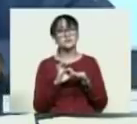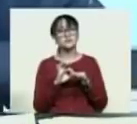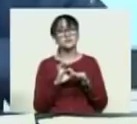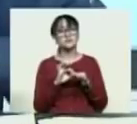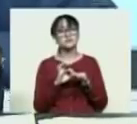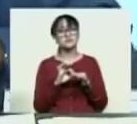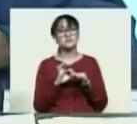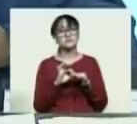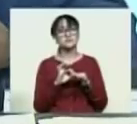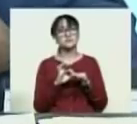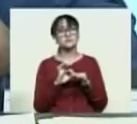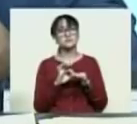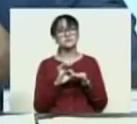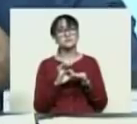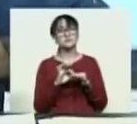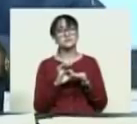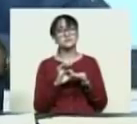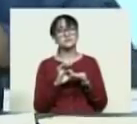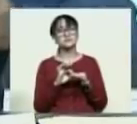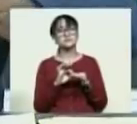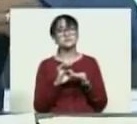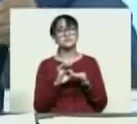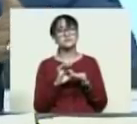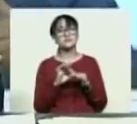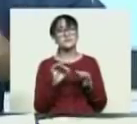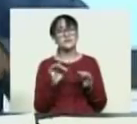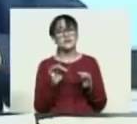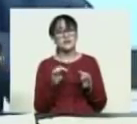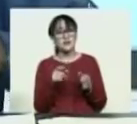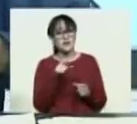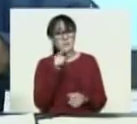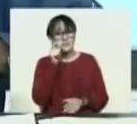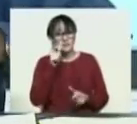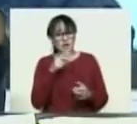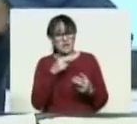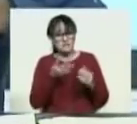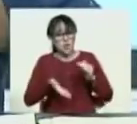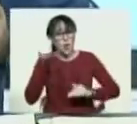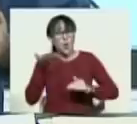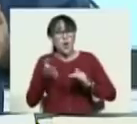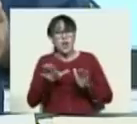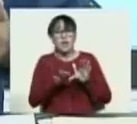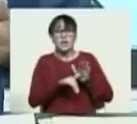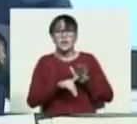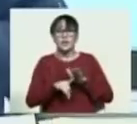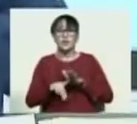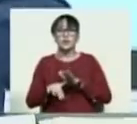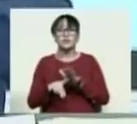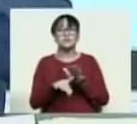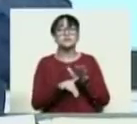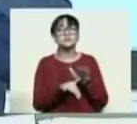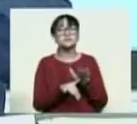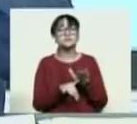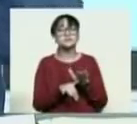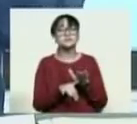metabolismo especulativo, bachaquero, ladrón